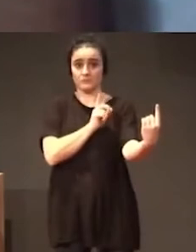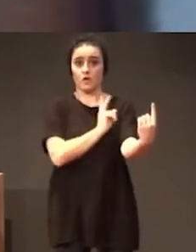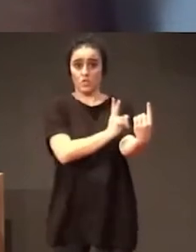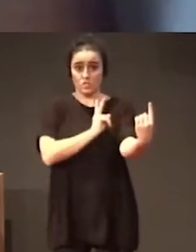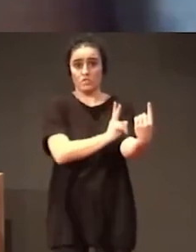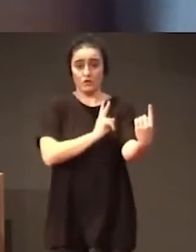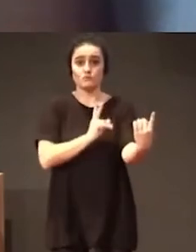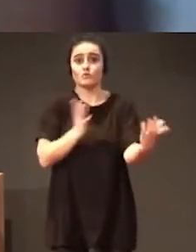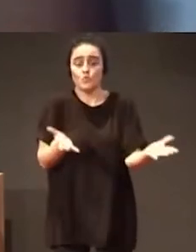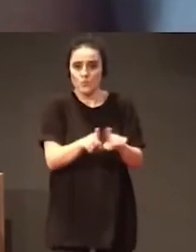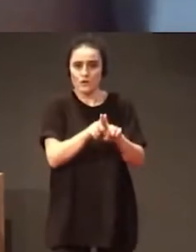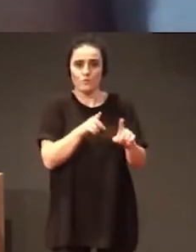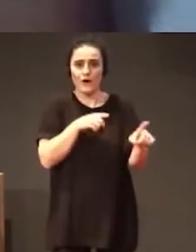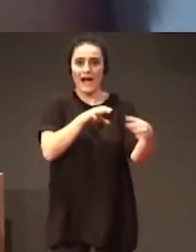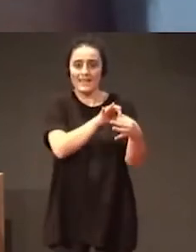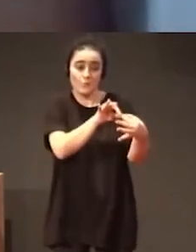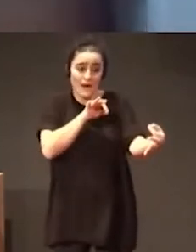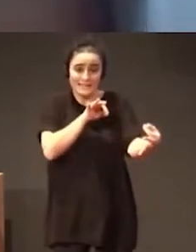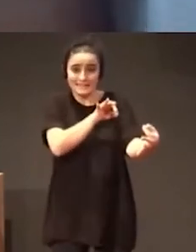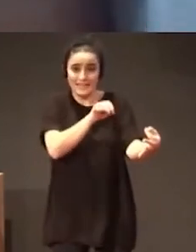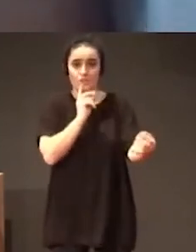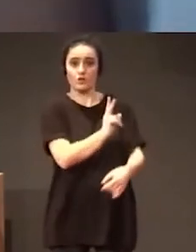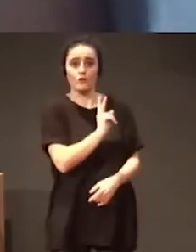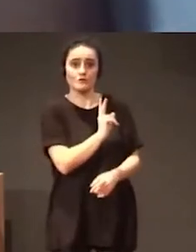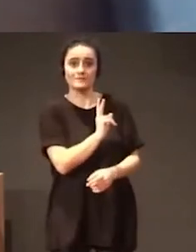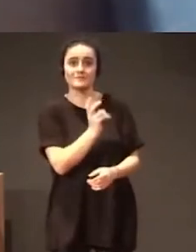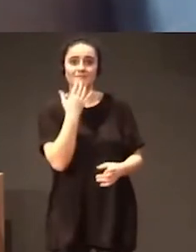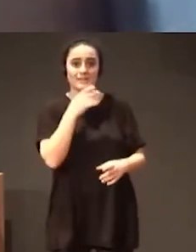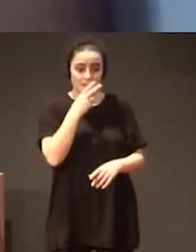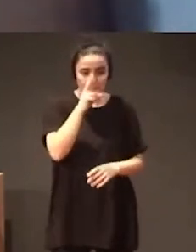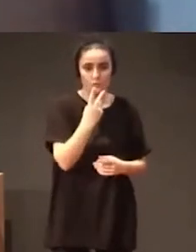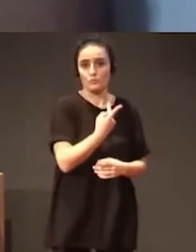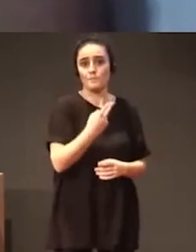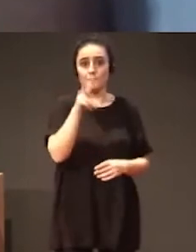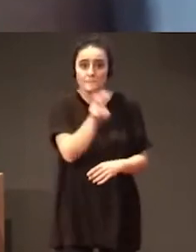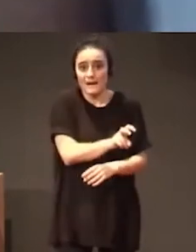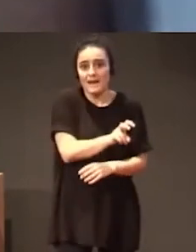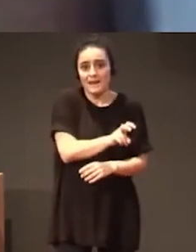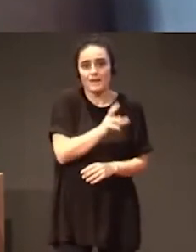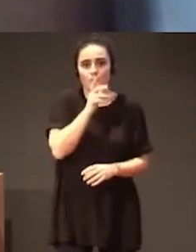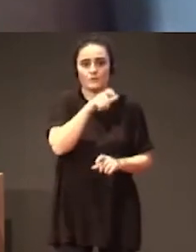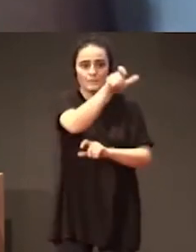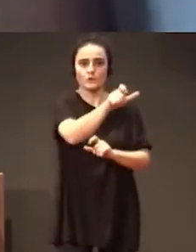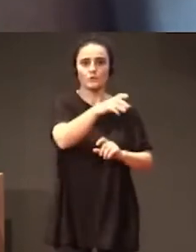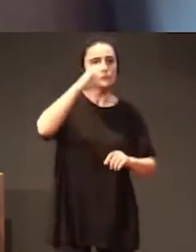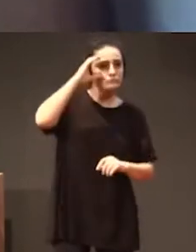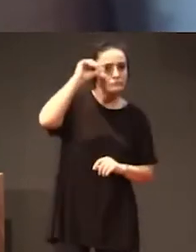en ese espacio común, entre interlocutores y válidos, que hacen, son locutores y por tanto hacen